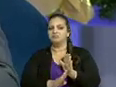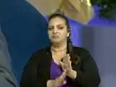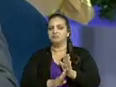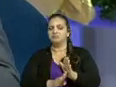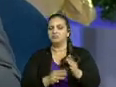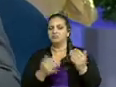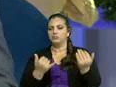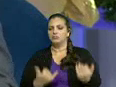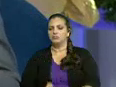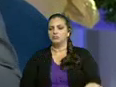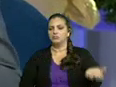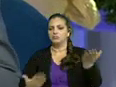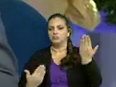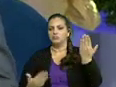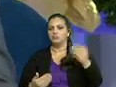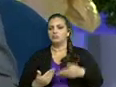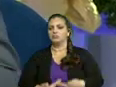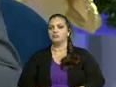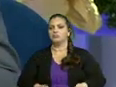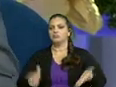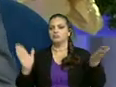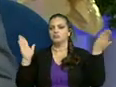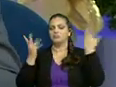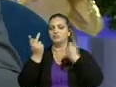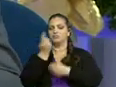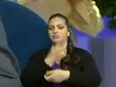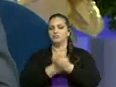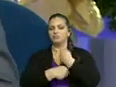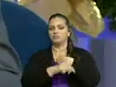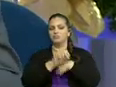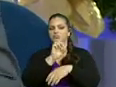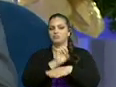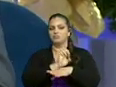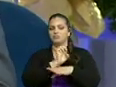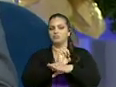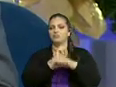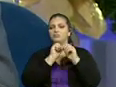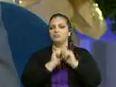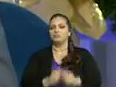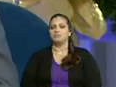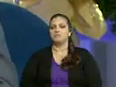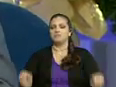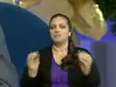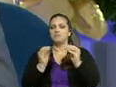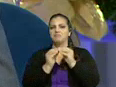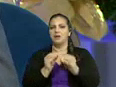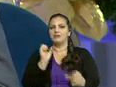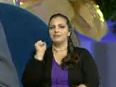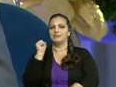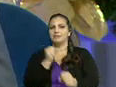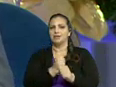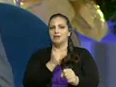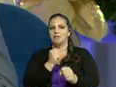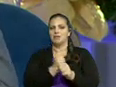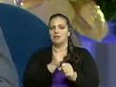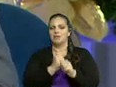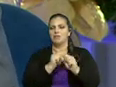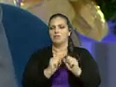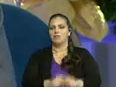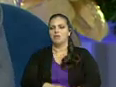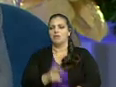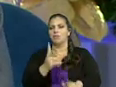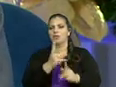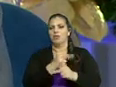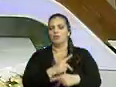de apertura comercial para el Ecuador. De esta forma generaremos más oportunidades para miles de productos y